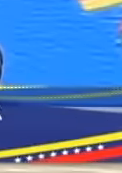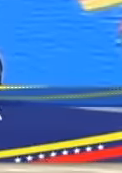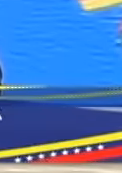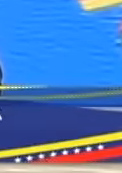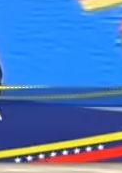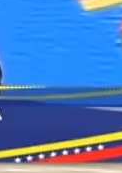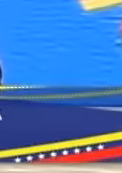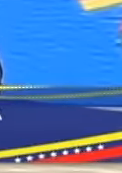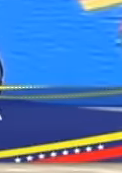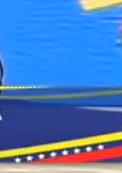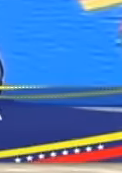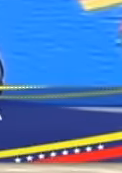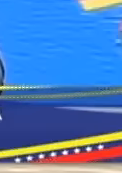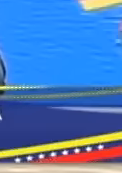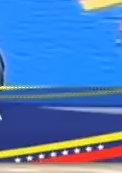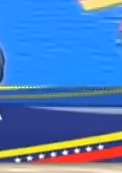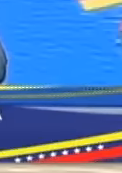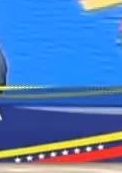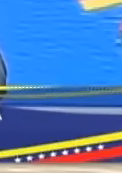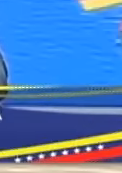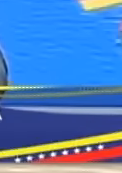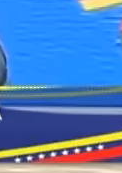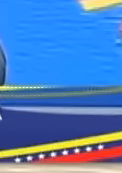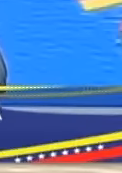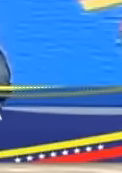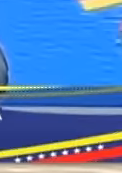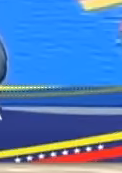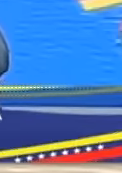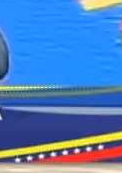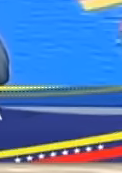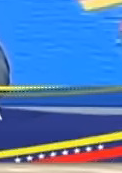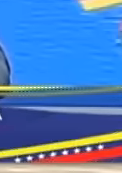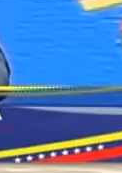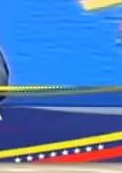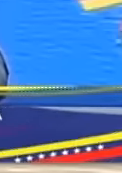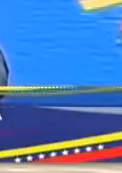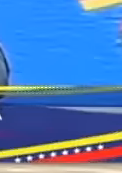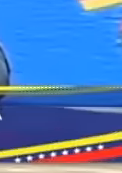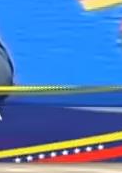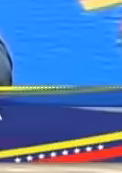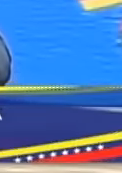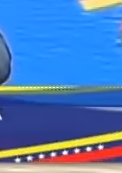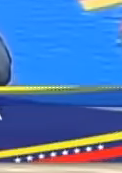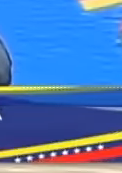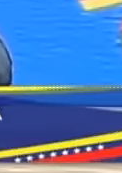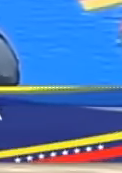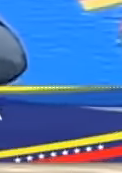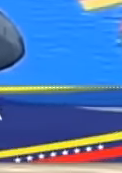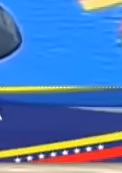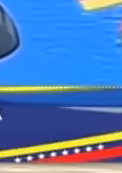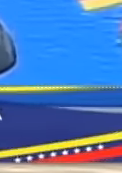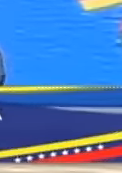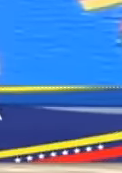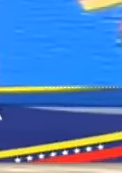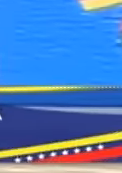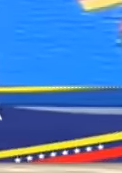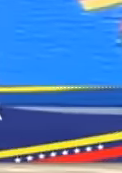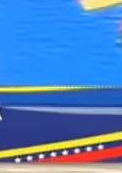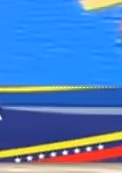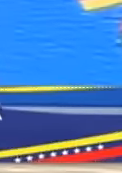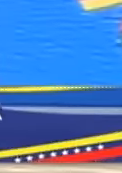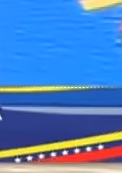el territorio conquistado por las armas libertadoras y que formó parte de la Gran